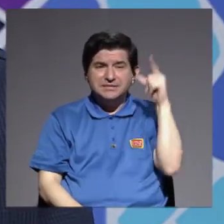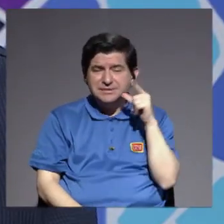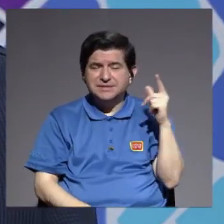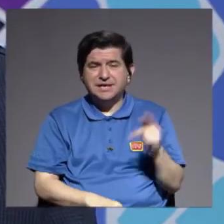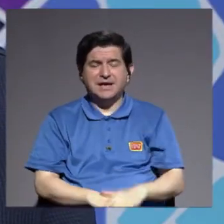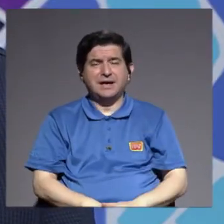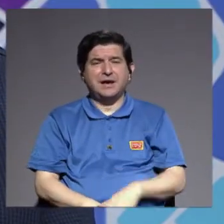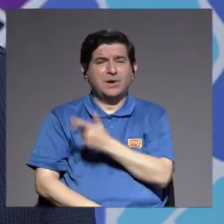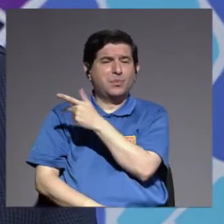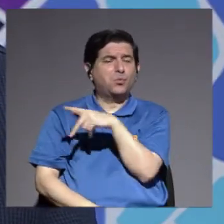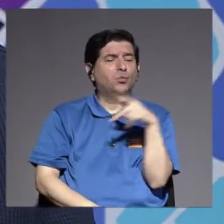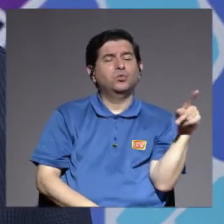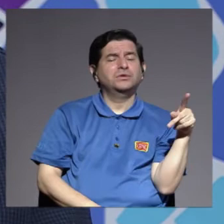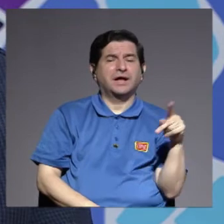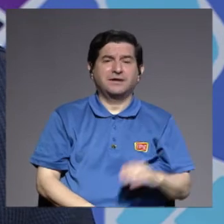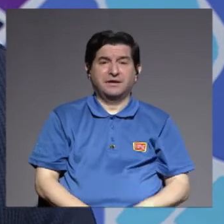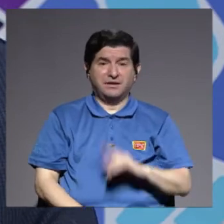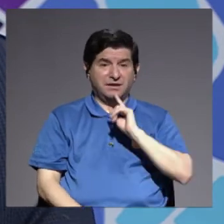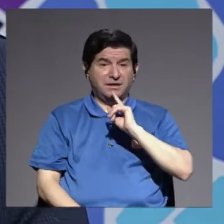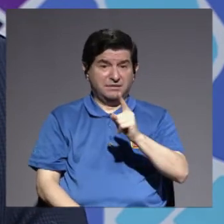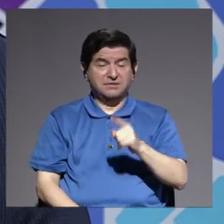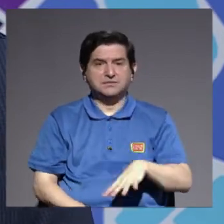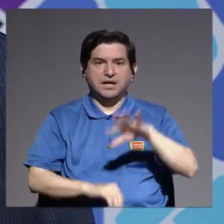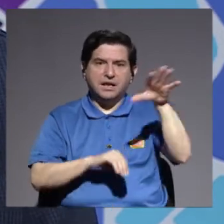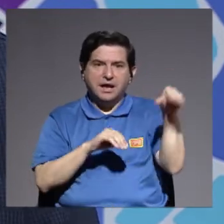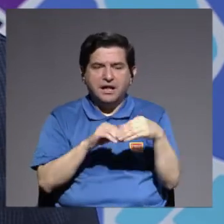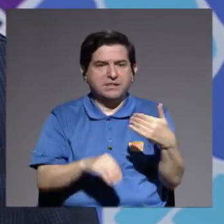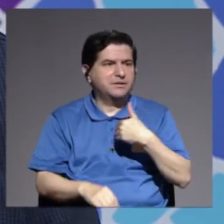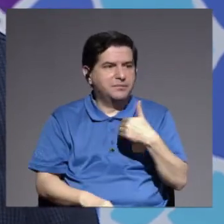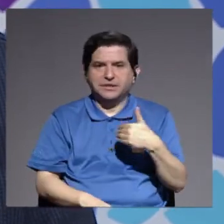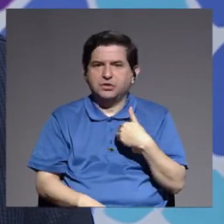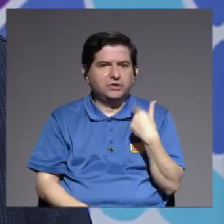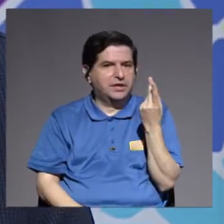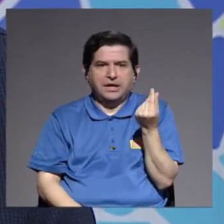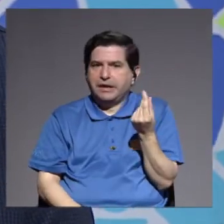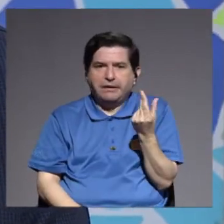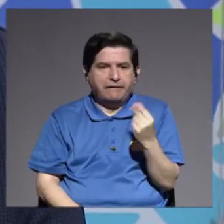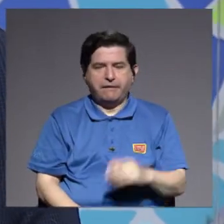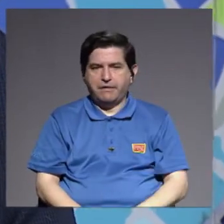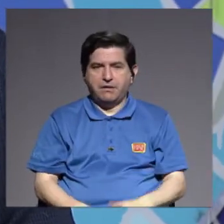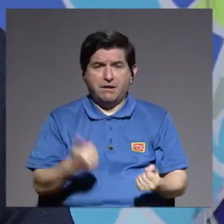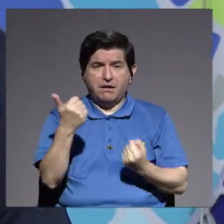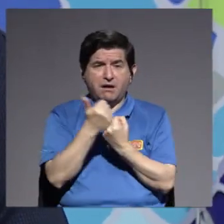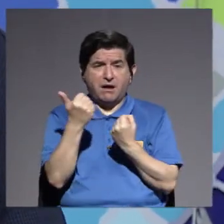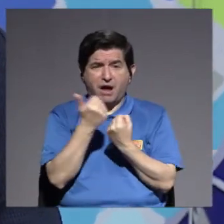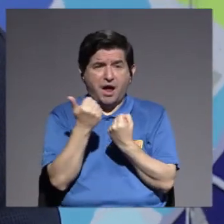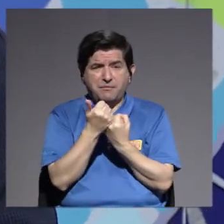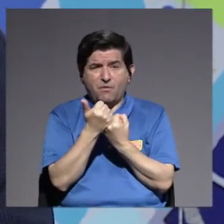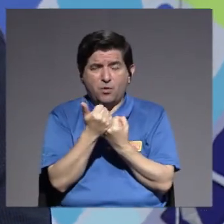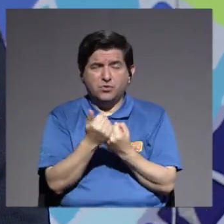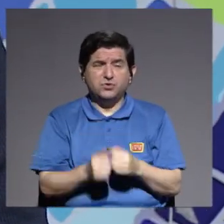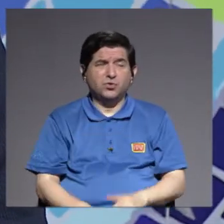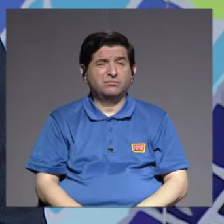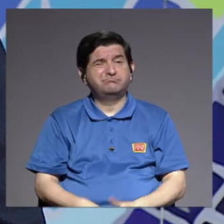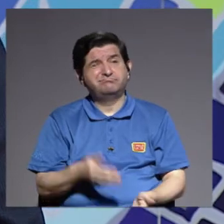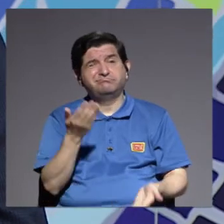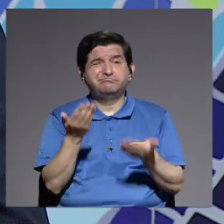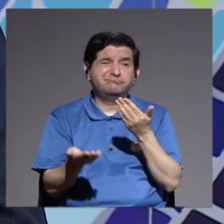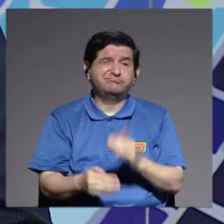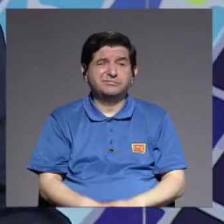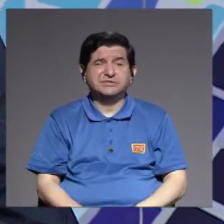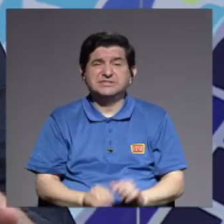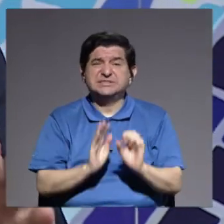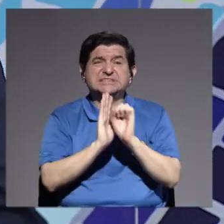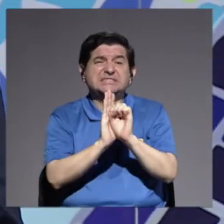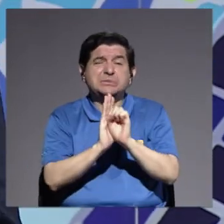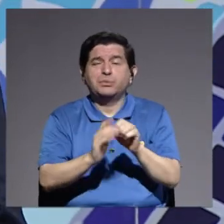etcétera, porque ellos decían es que además de que no tenemos tal vez dinero, tal vez el apoyo es un apoyo más simbólico, más de que